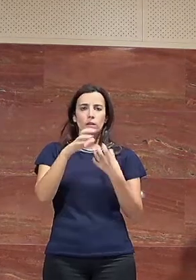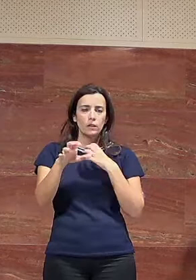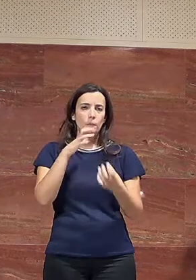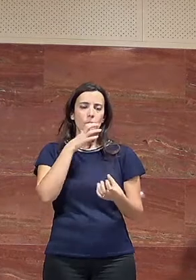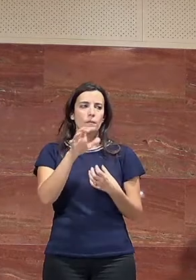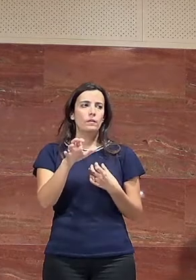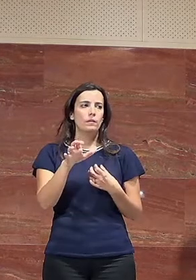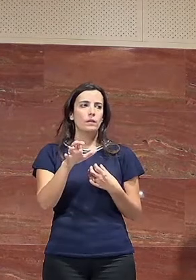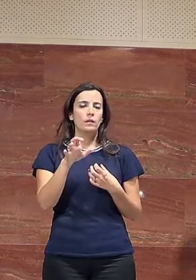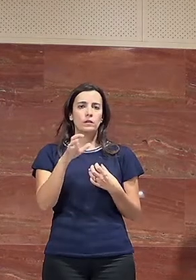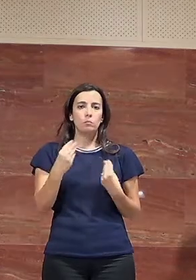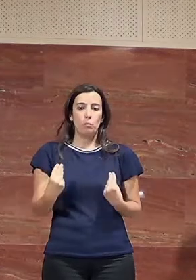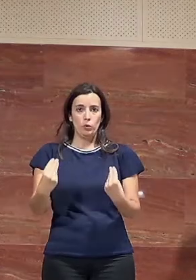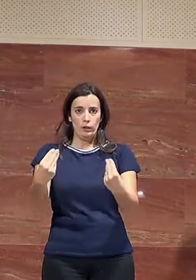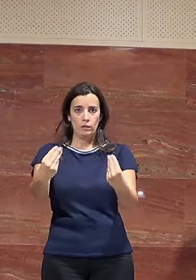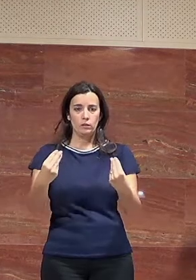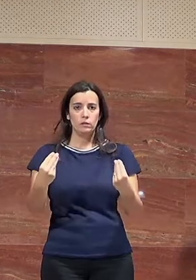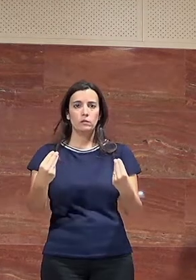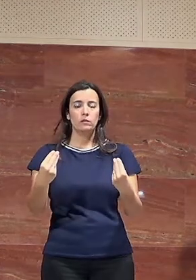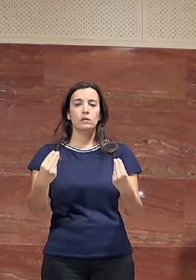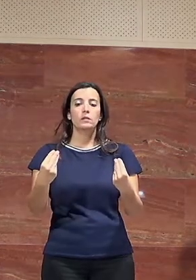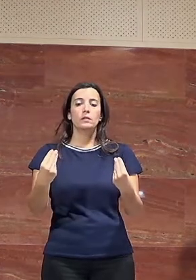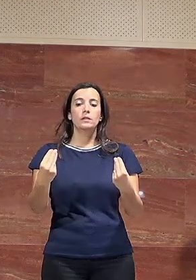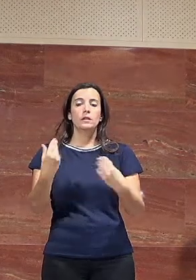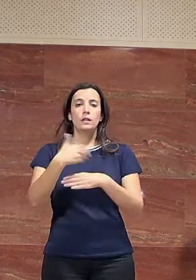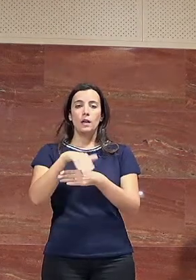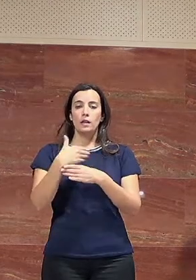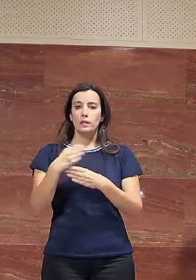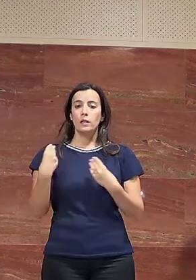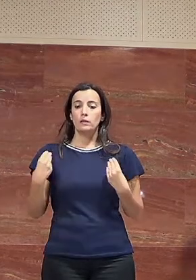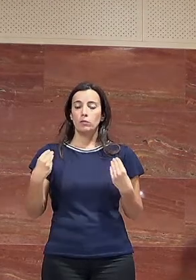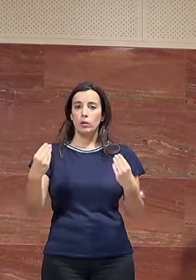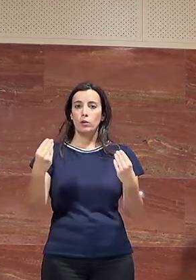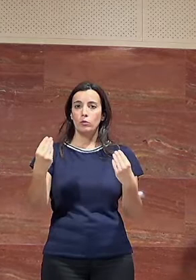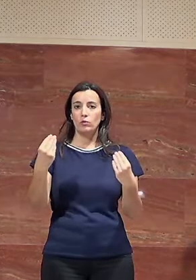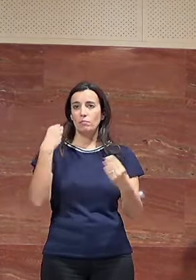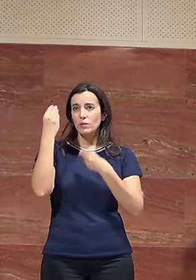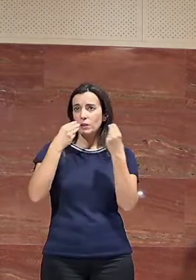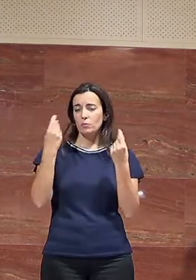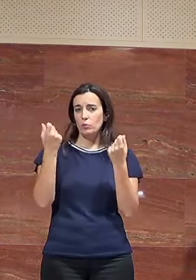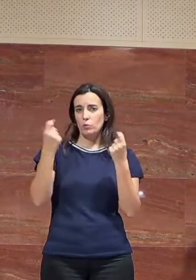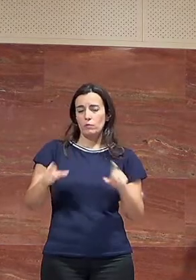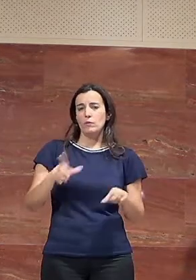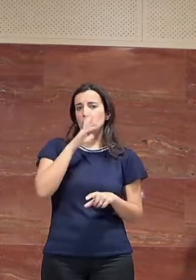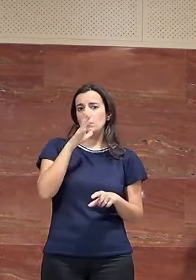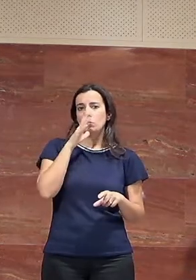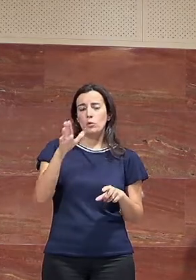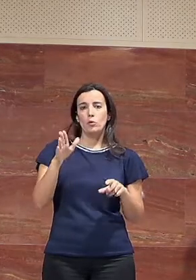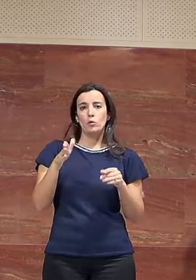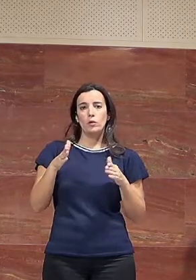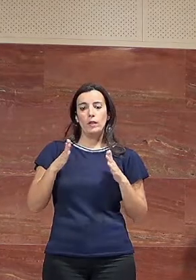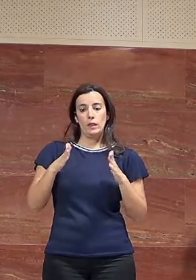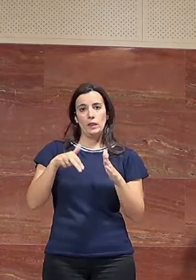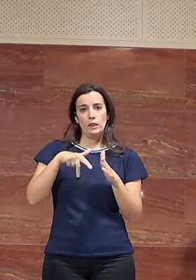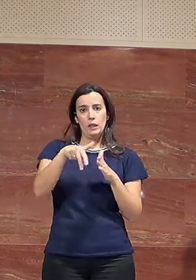solicitando su colocación. Cuando hemos quitado volardos en calles en las que entendíamos que incluso no eran necesarios porque la anchura de la acera